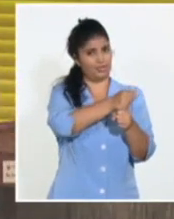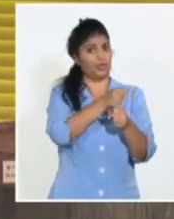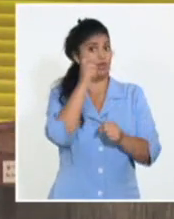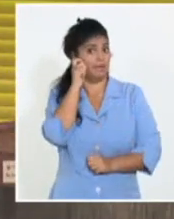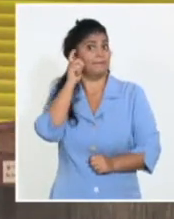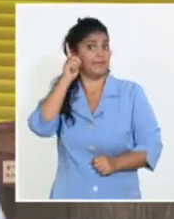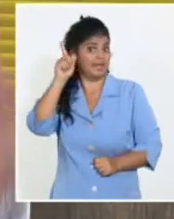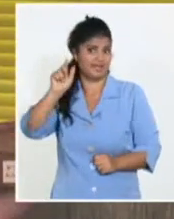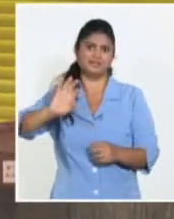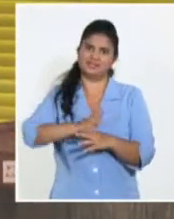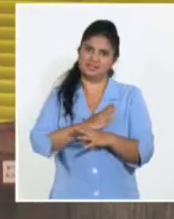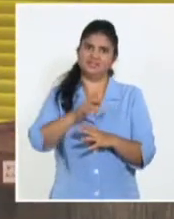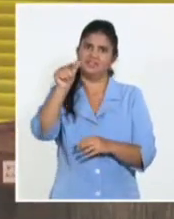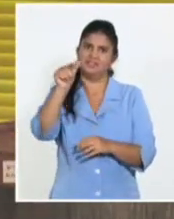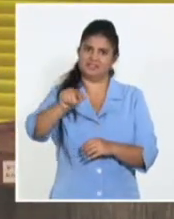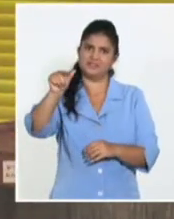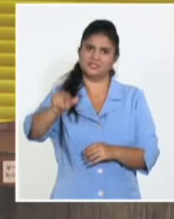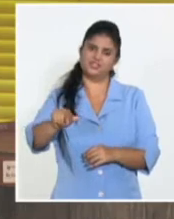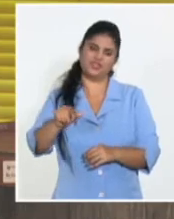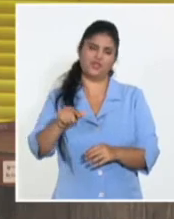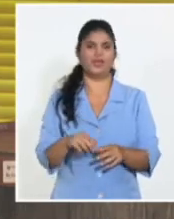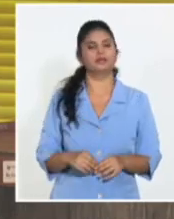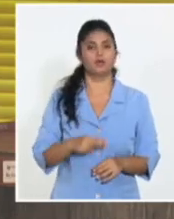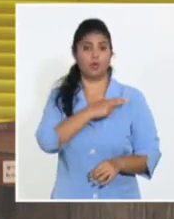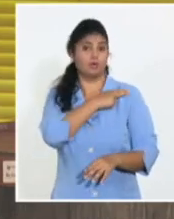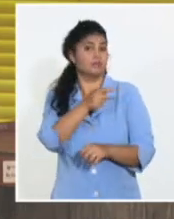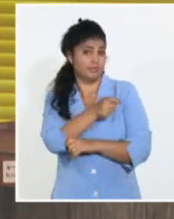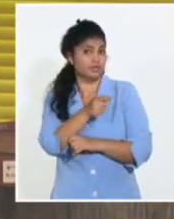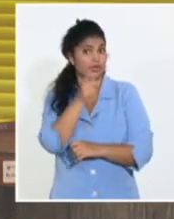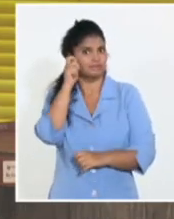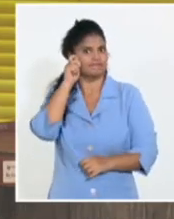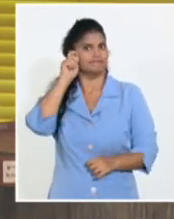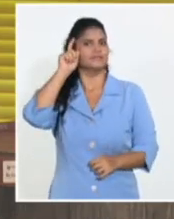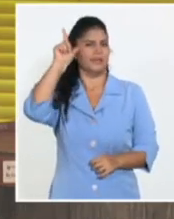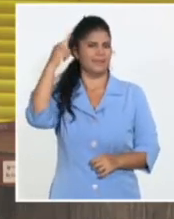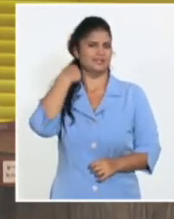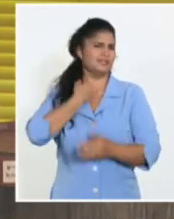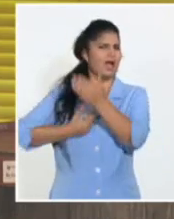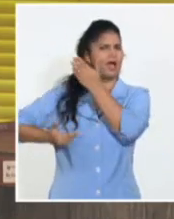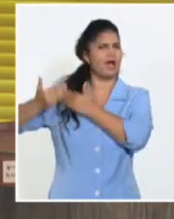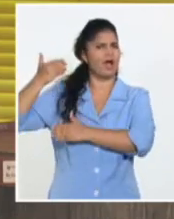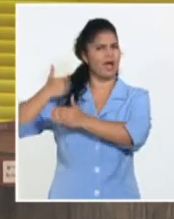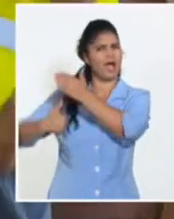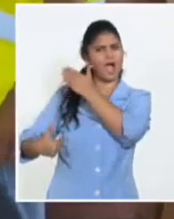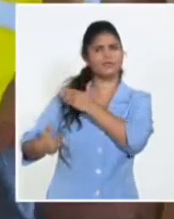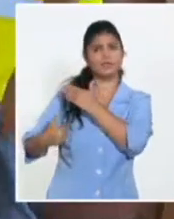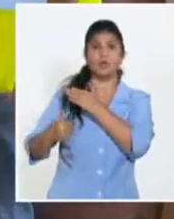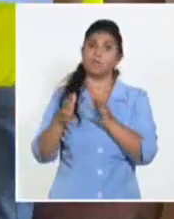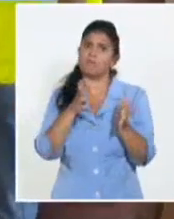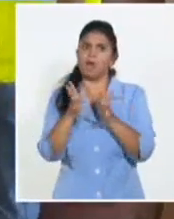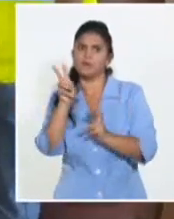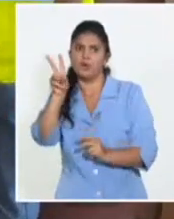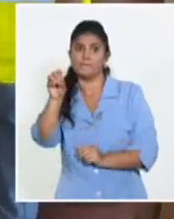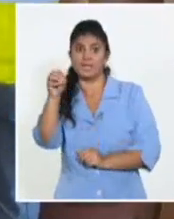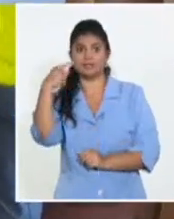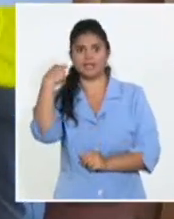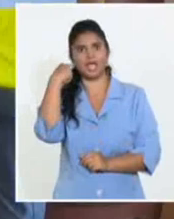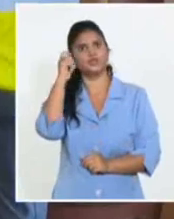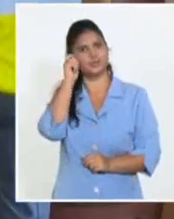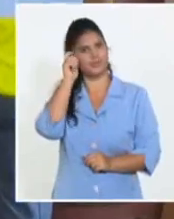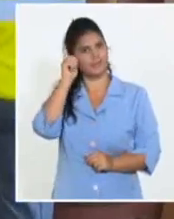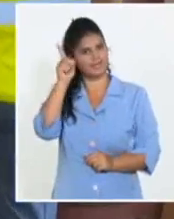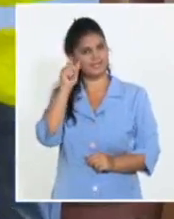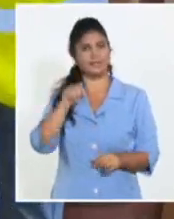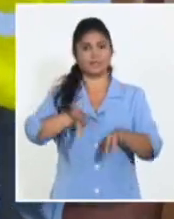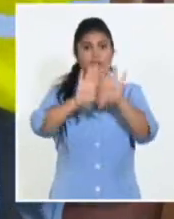gremio, los maestros y el gremio de maestros de Cuba, tengamos entonces ya asegurada la continuidad. El mundo reconoce el valor